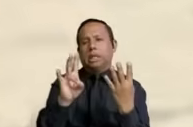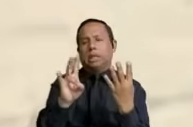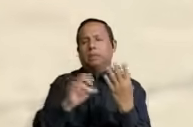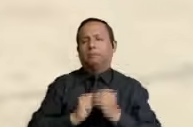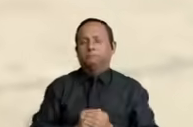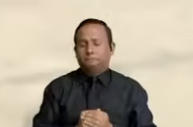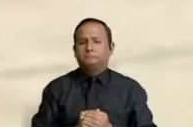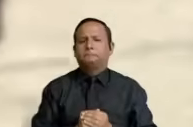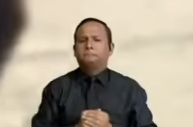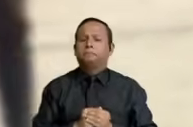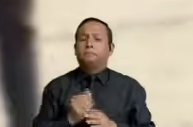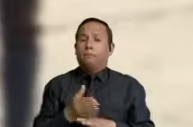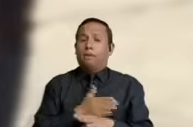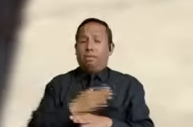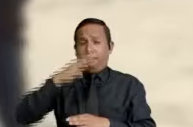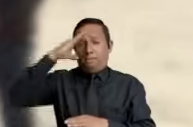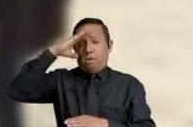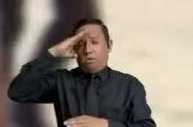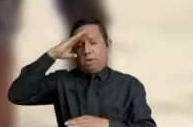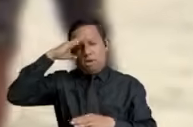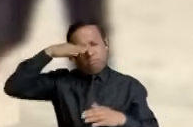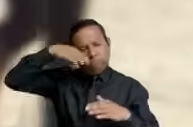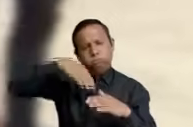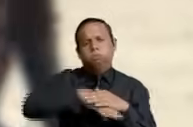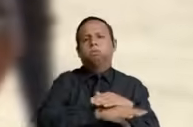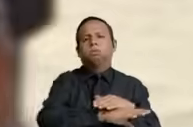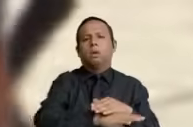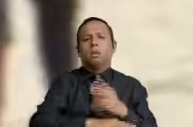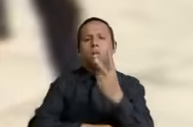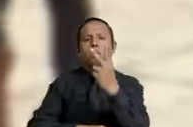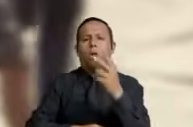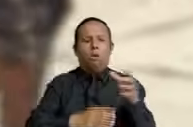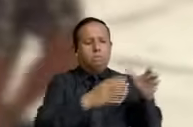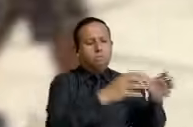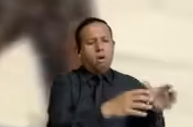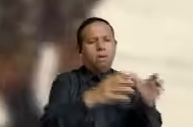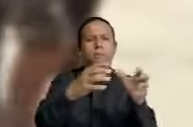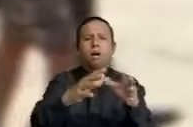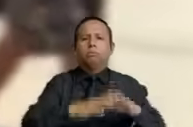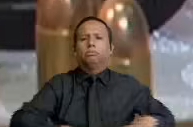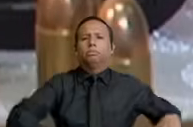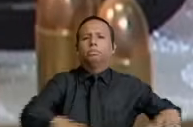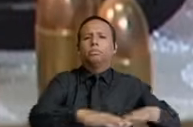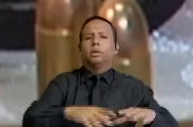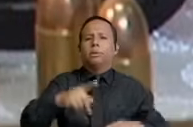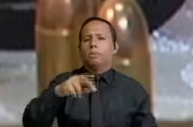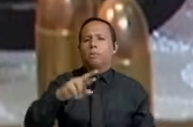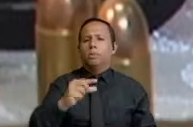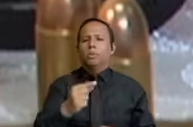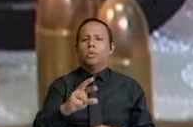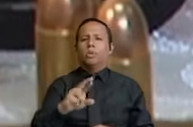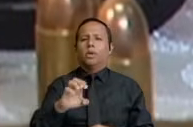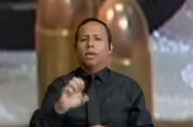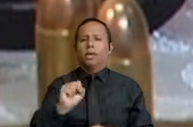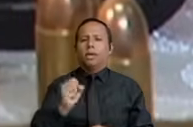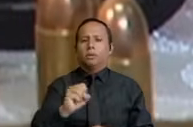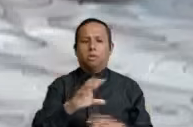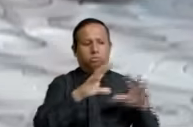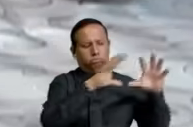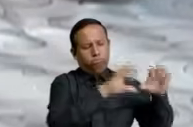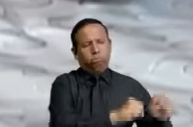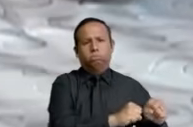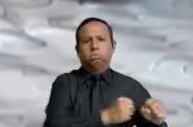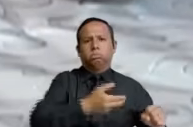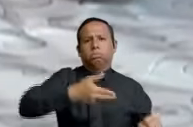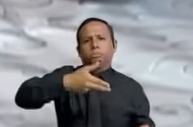durante el operativo dominio 377 se ejecutaron dos allanamientos en el distrito Progreso donde se decomisaron armas de fuego y